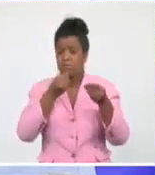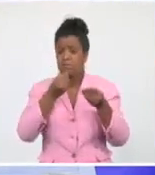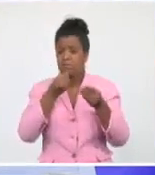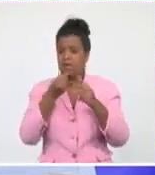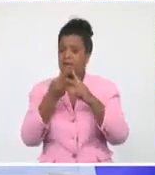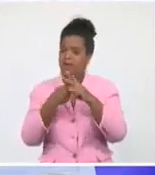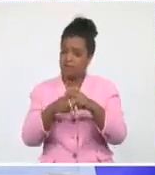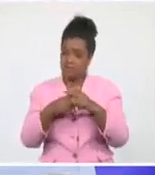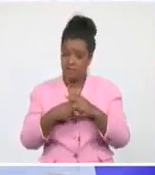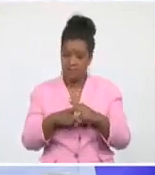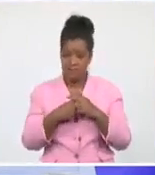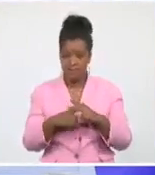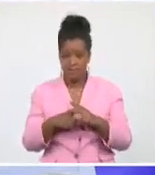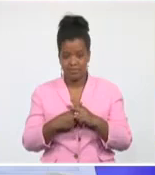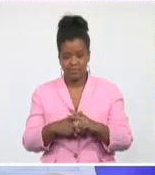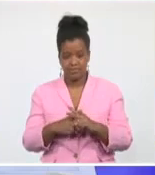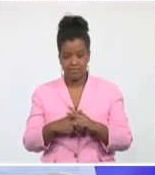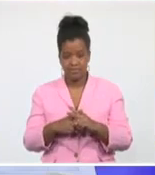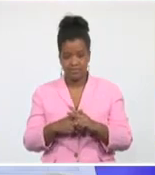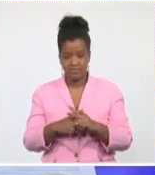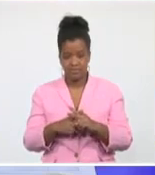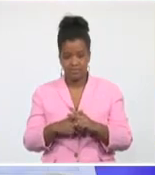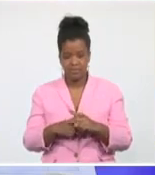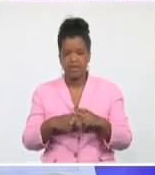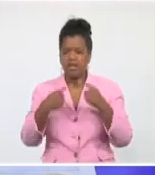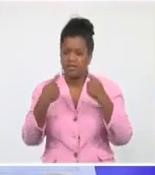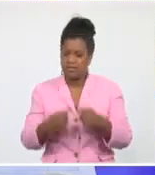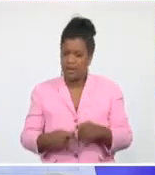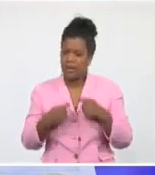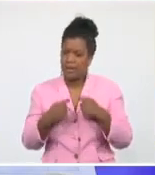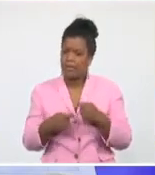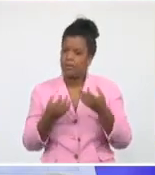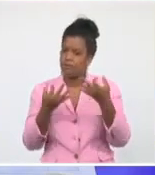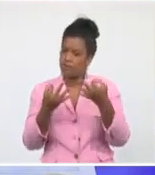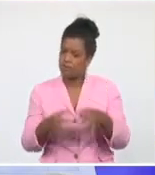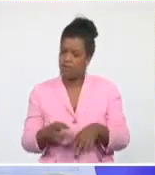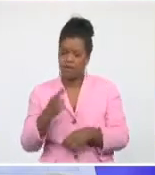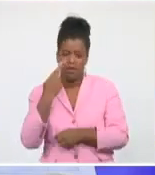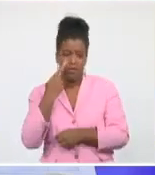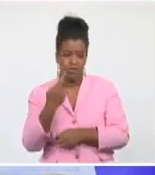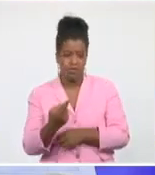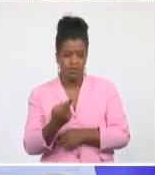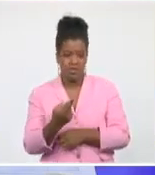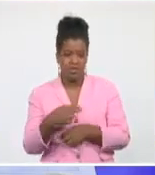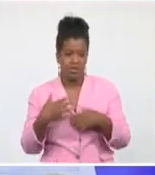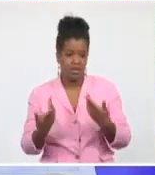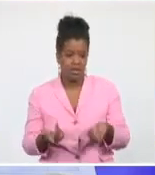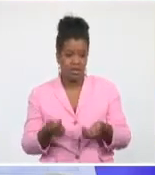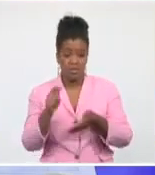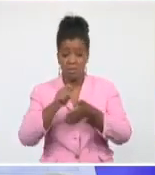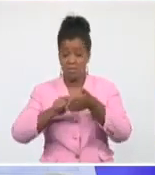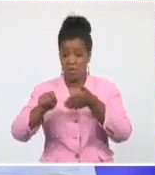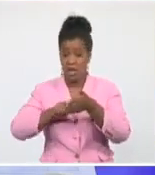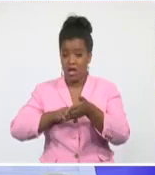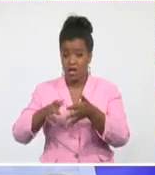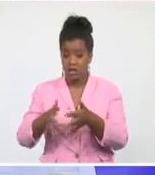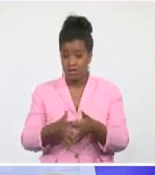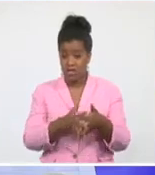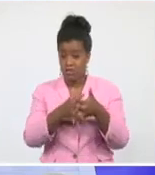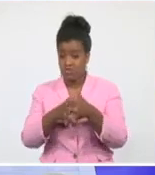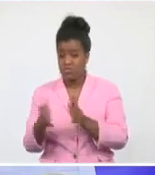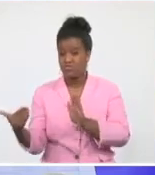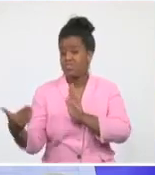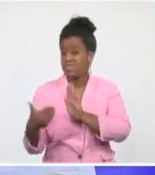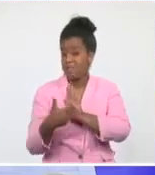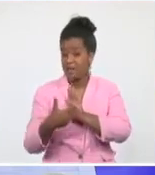resolver su causa. Sería útil y sincero reconocer que el diseño estadounidense de intervención en